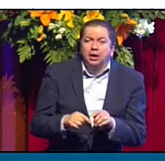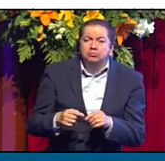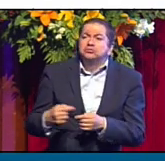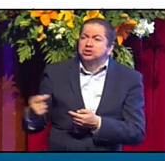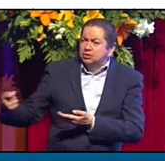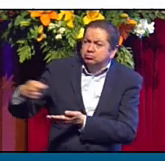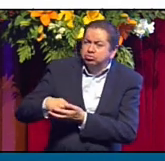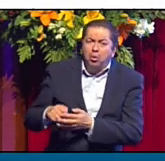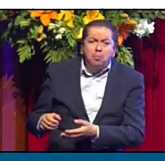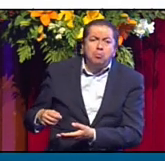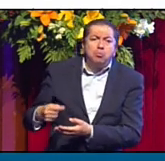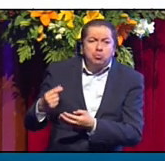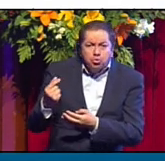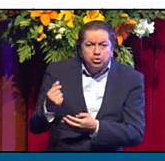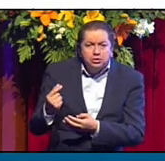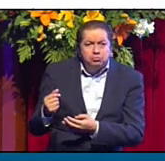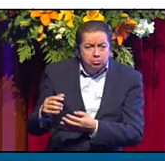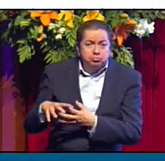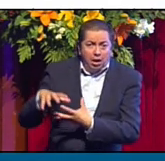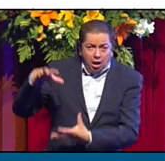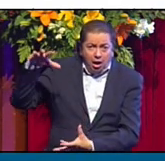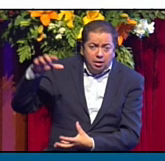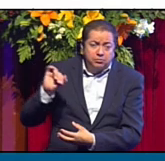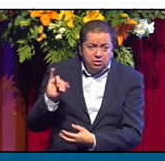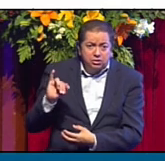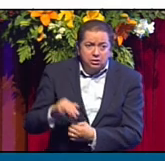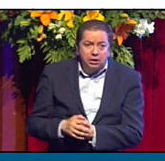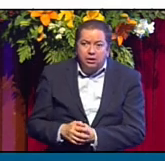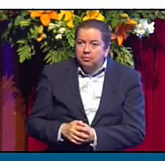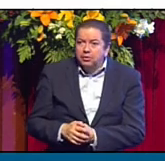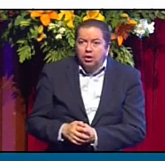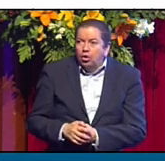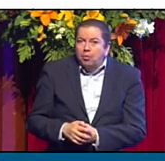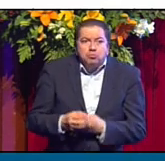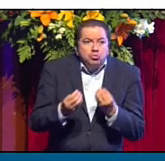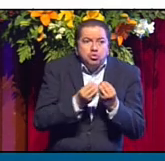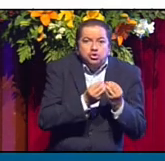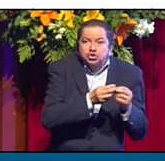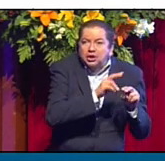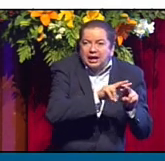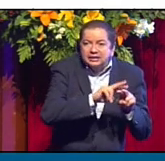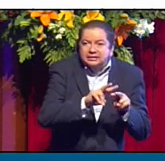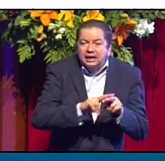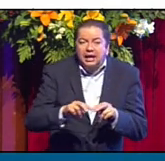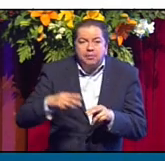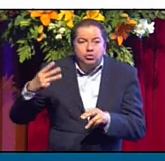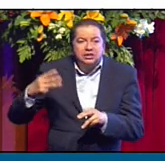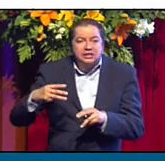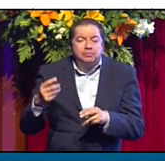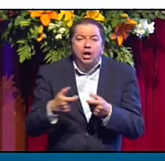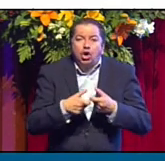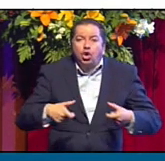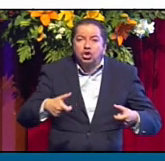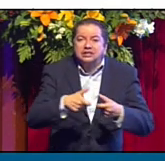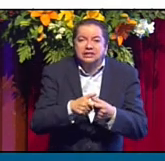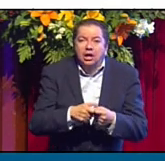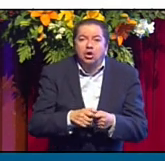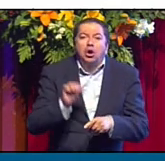eso, la verdad que no es menor de que no alcanza para todo lo que hay que hacer. Y el municipio y el Consejo Municipal